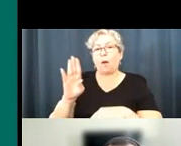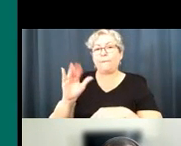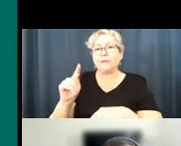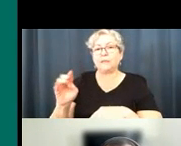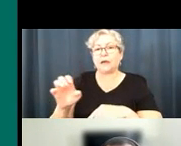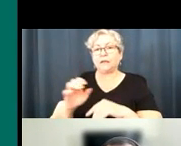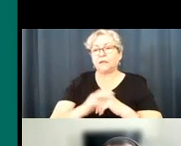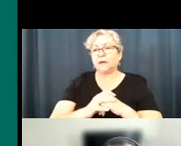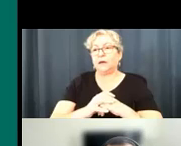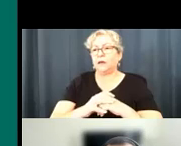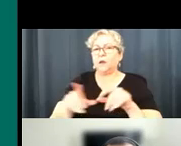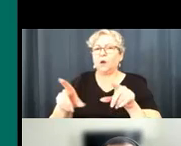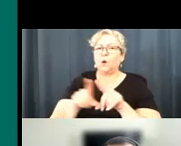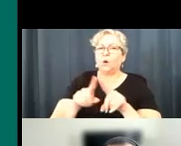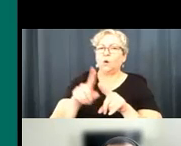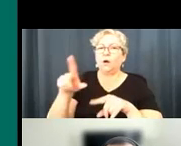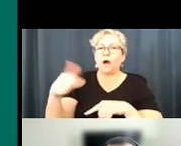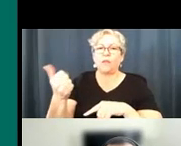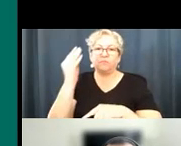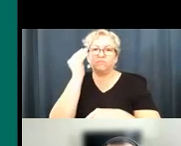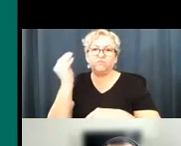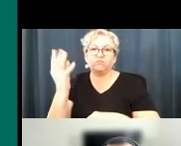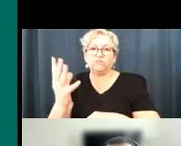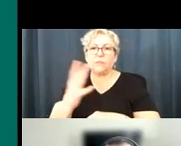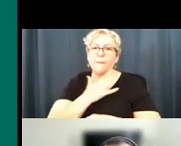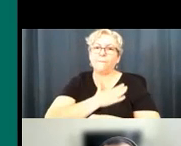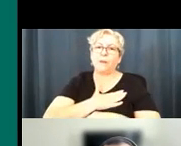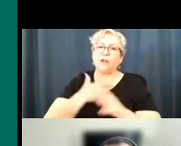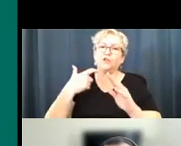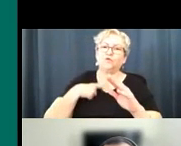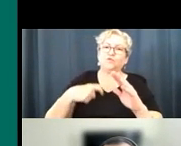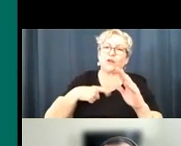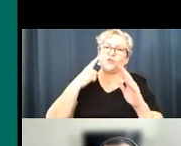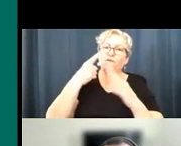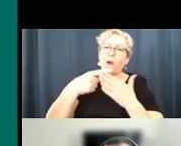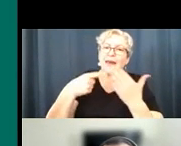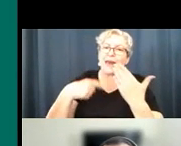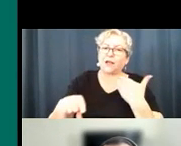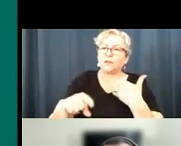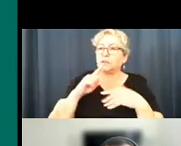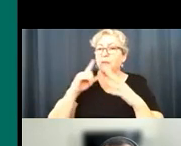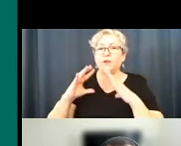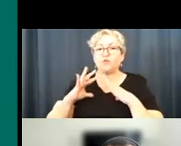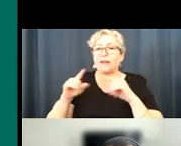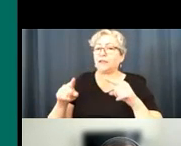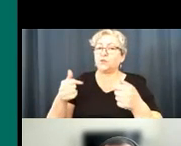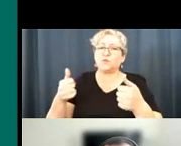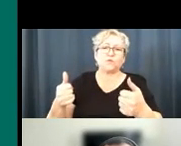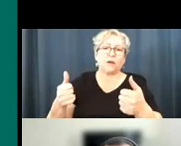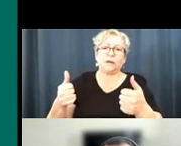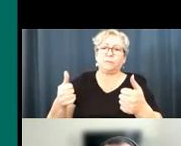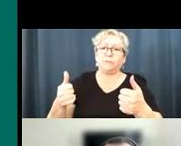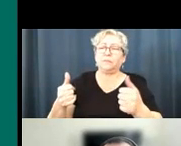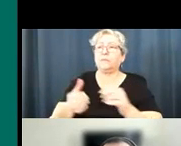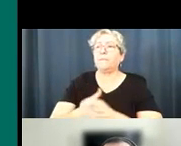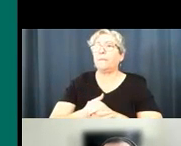nuestro website. Y el otro, la otra cosa que quería decir, por favor, regístrense para la semana que viene. Va a estar fabuloso.